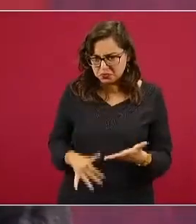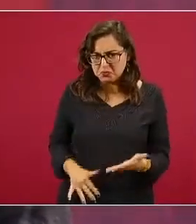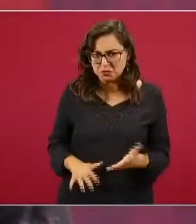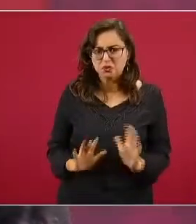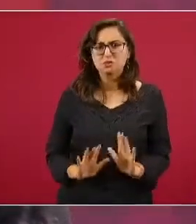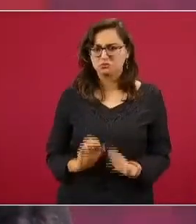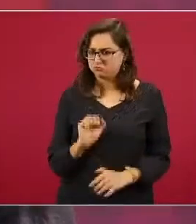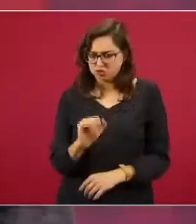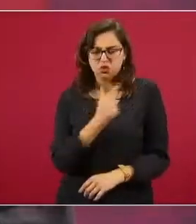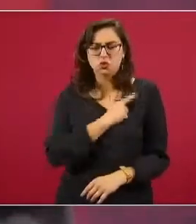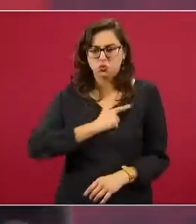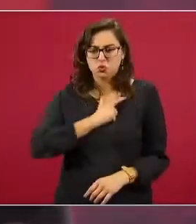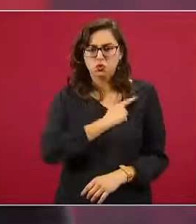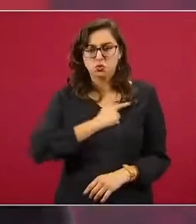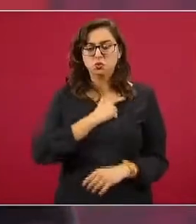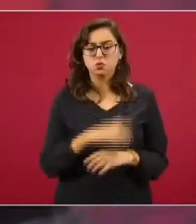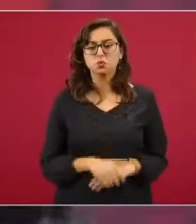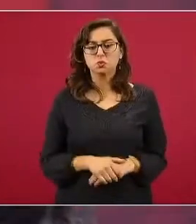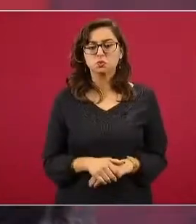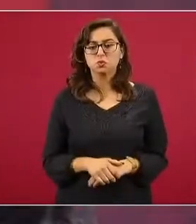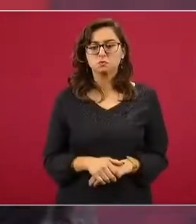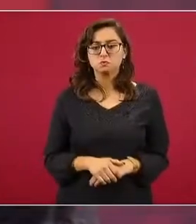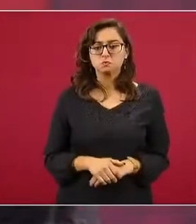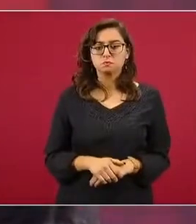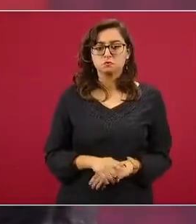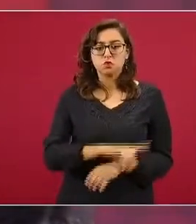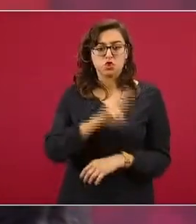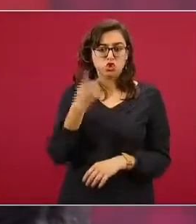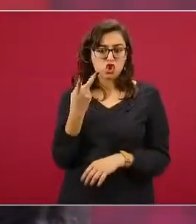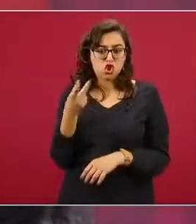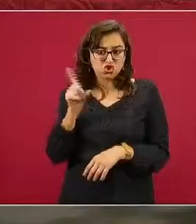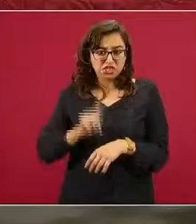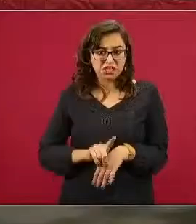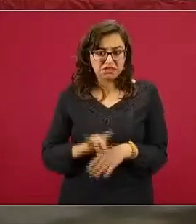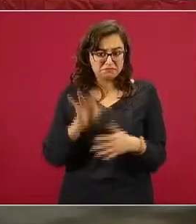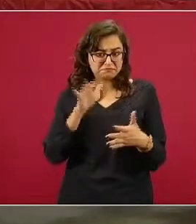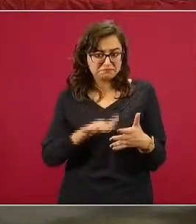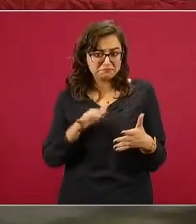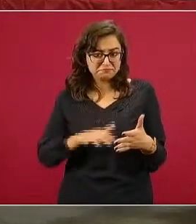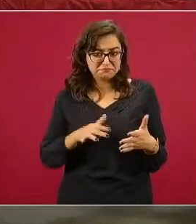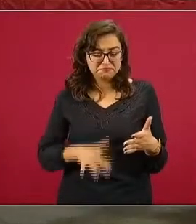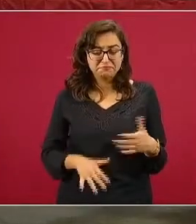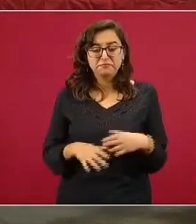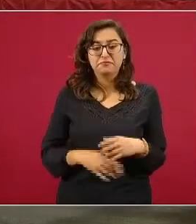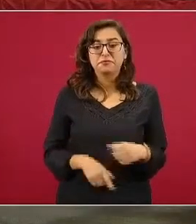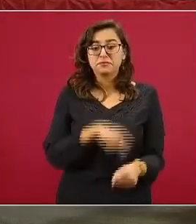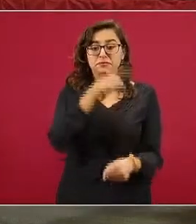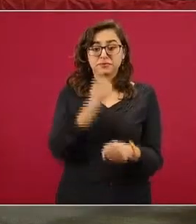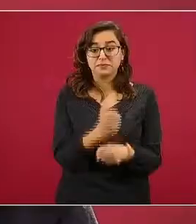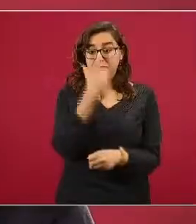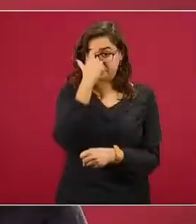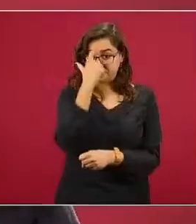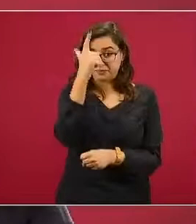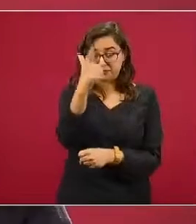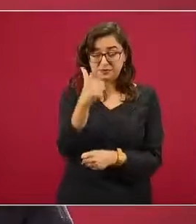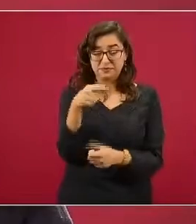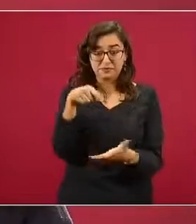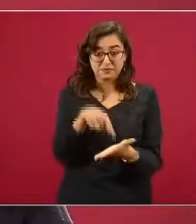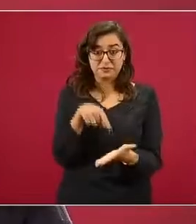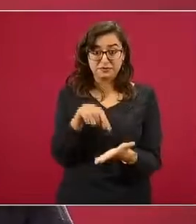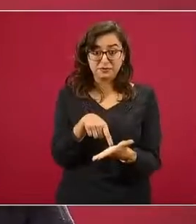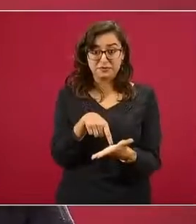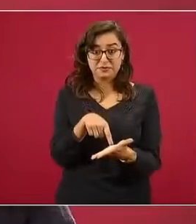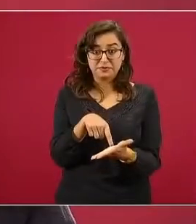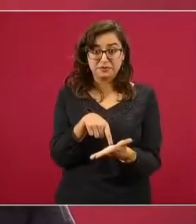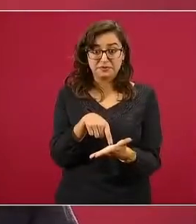que leeríamos con mucho gusto. Lo leímos 48 horas después. Por cierto, el primer autor, o el que aparece en la lista al inicio, uno